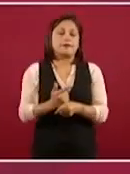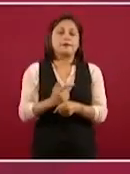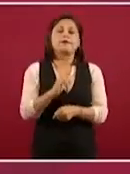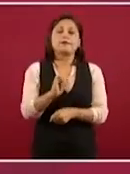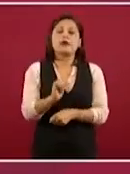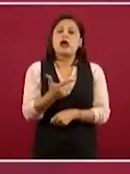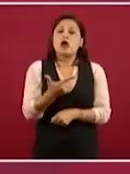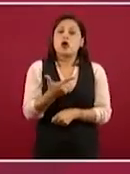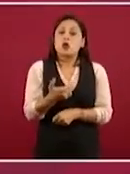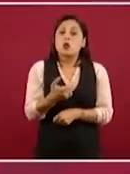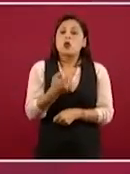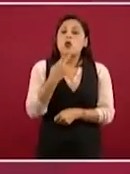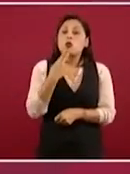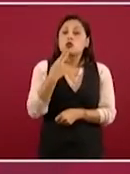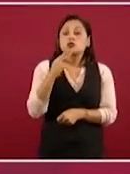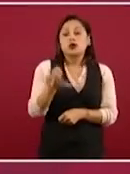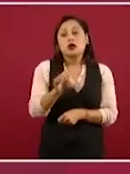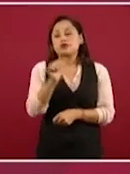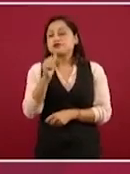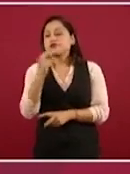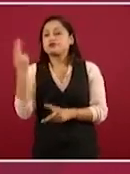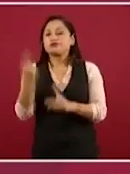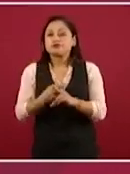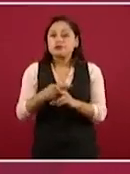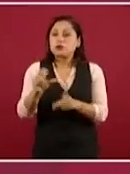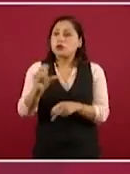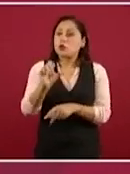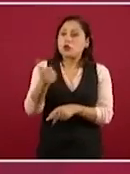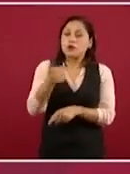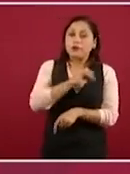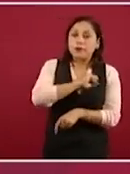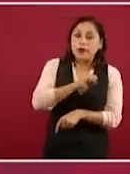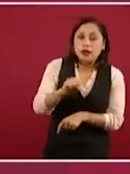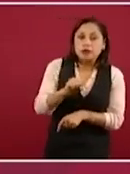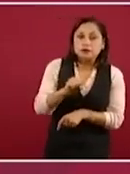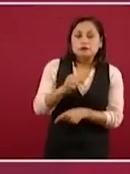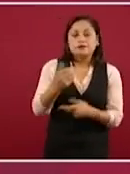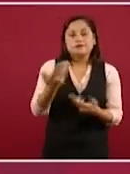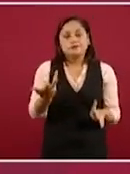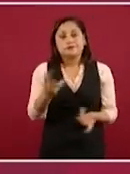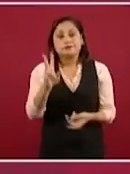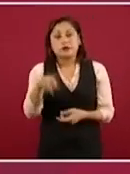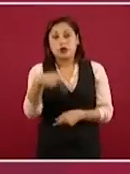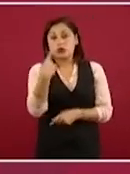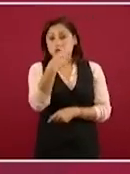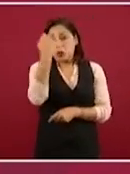y fue un rotundo fracaso el plan.